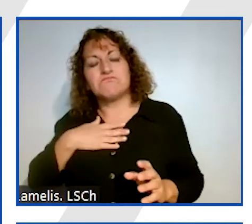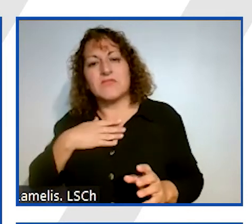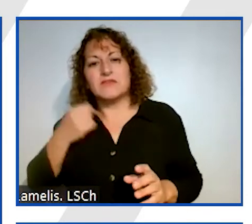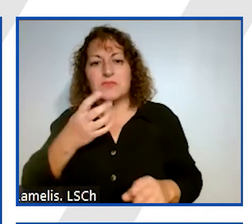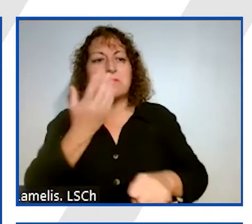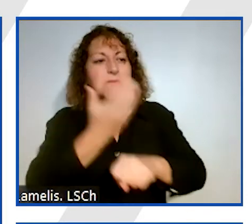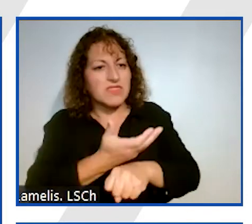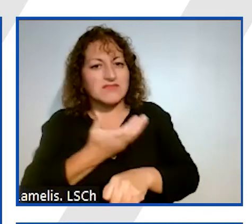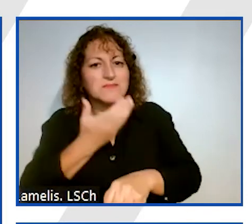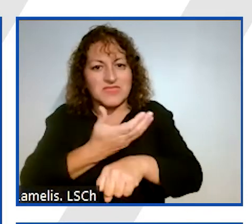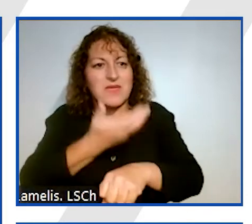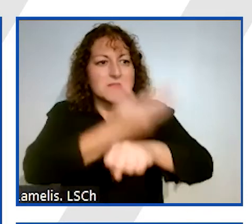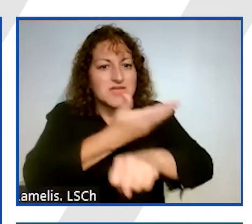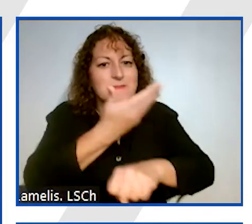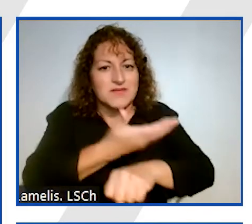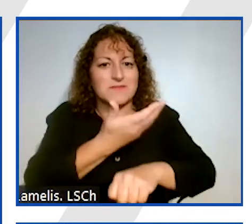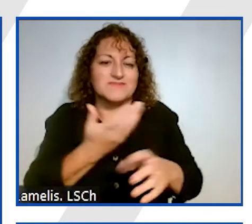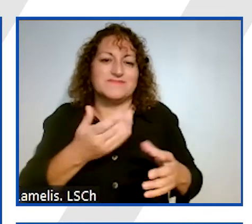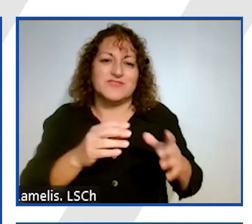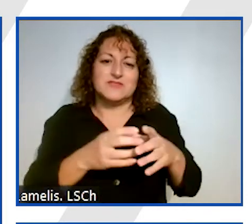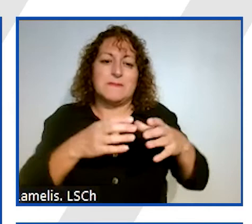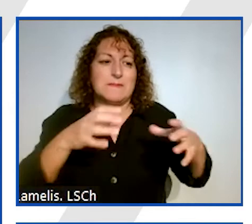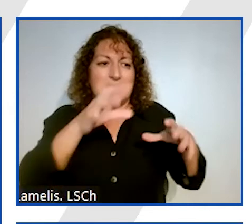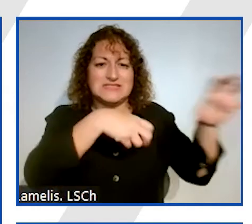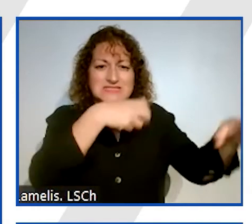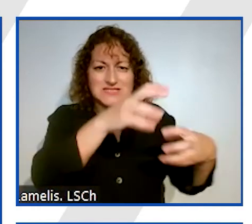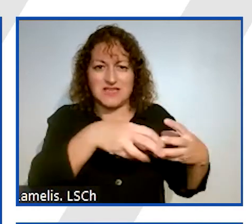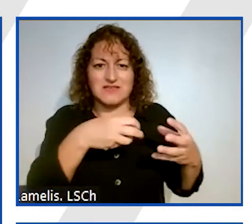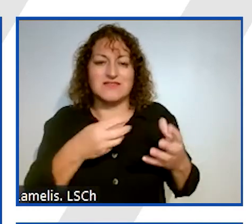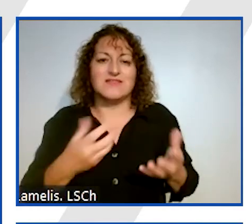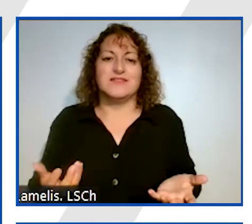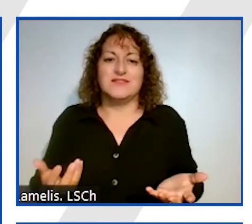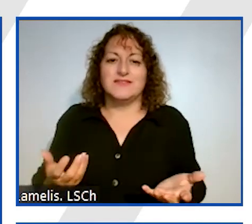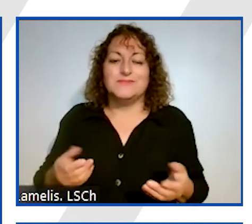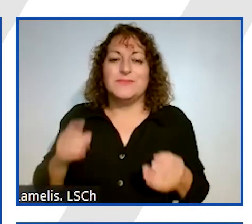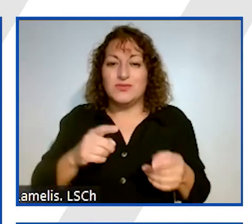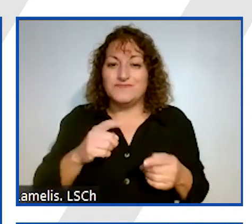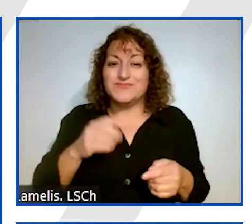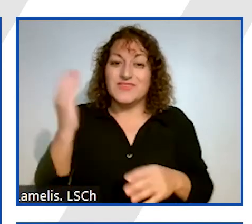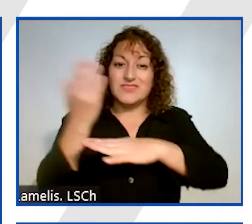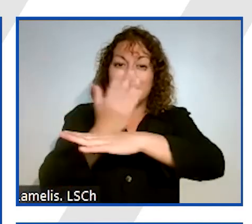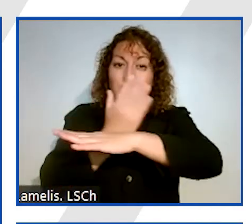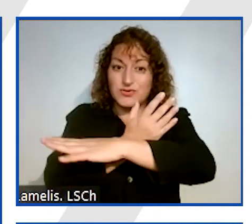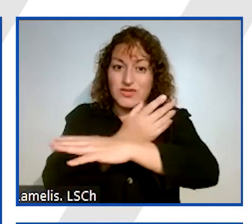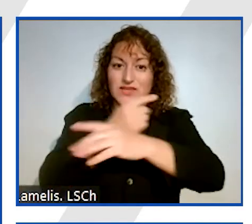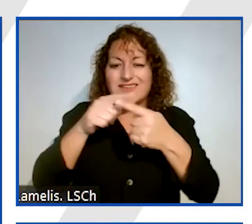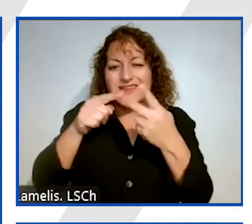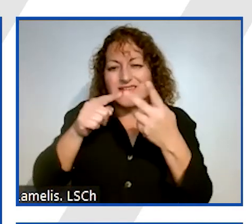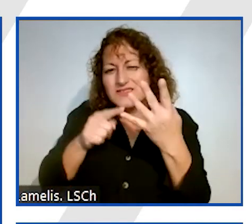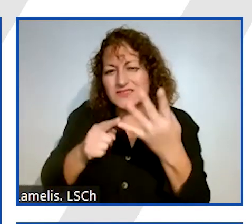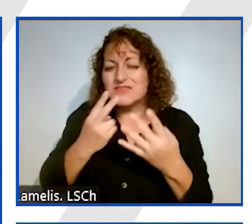Entonces empieza a aumentar el consumo, pero debido a las características biológicas que tienen los tiburones, empezamos a disminuir la